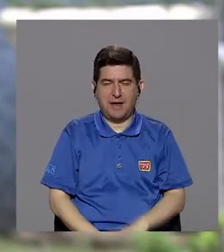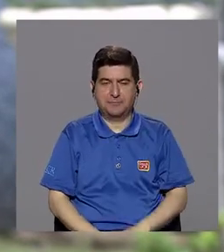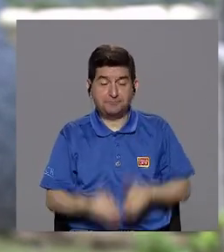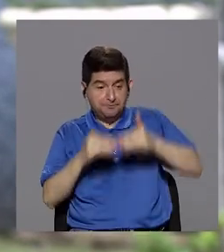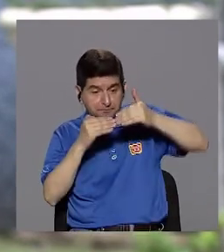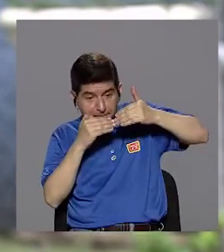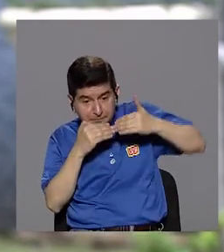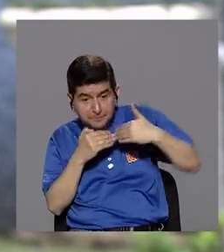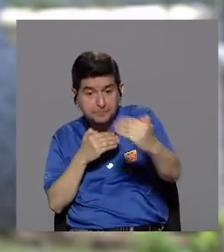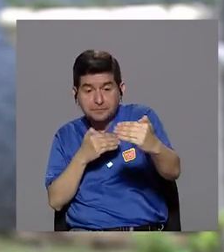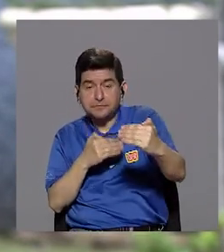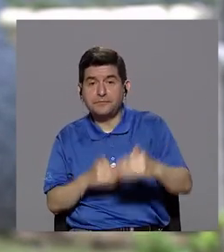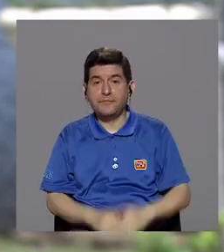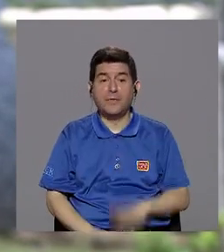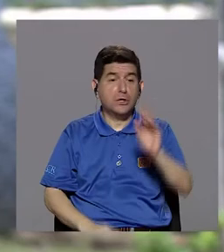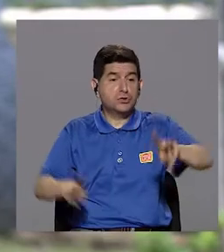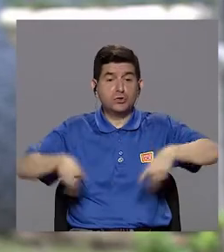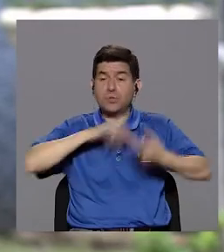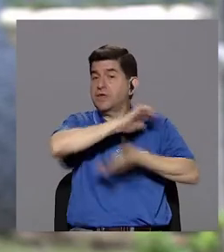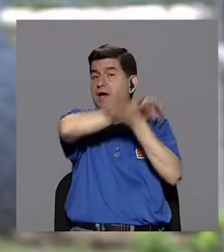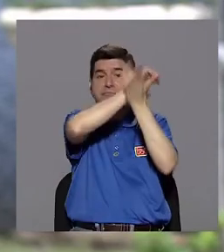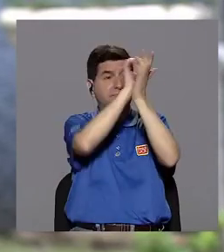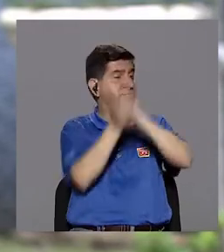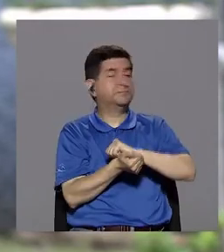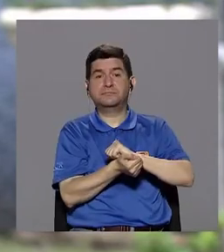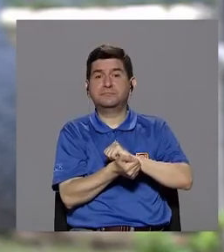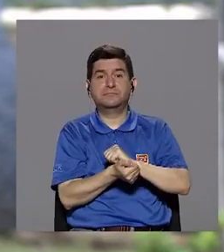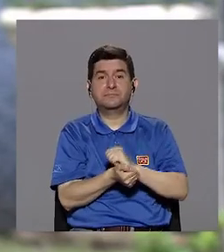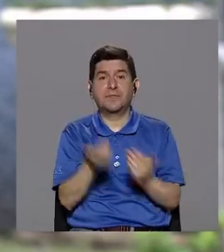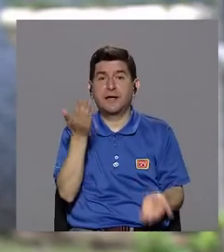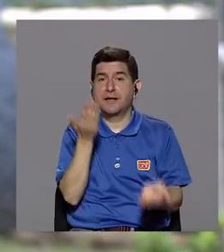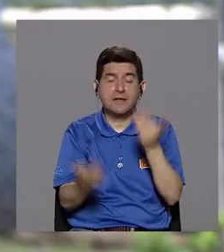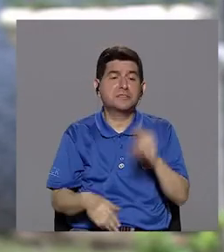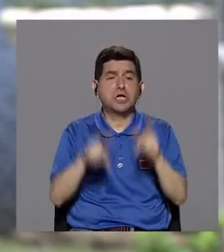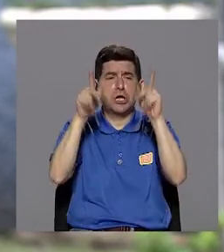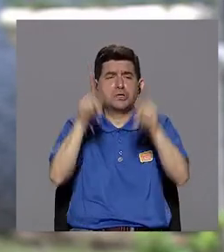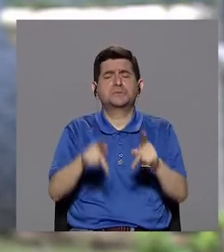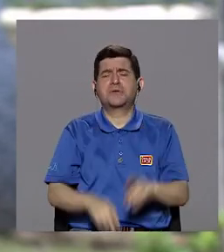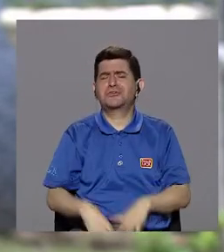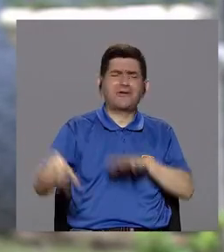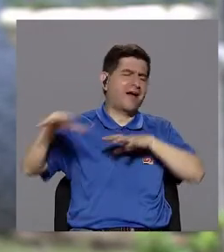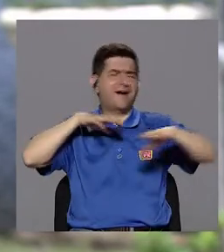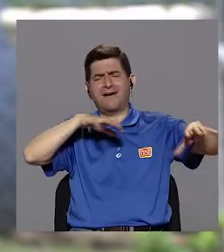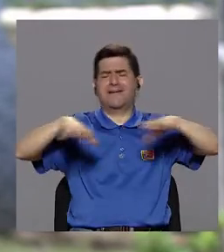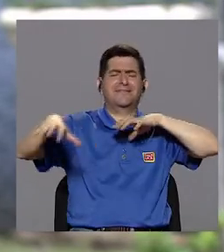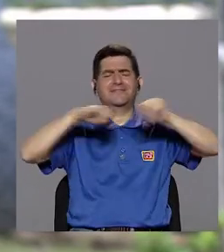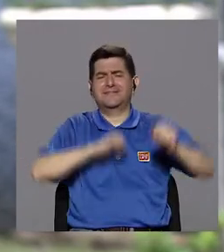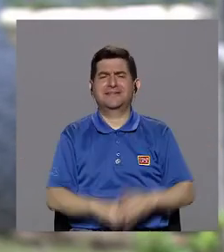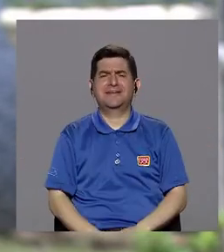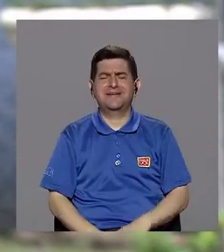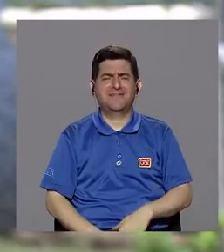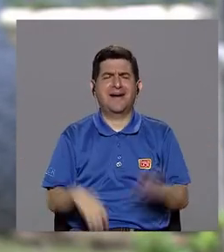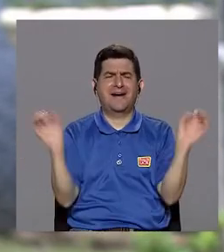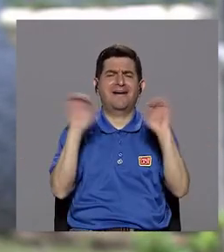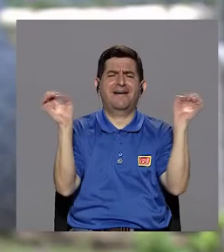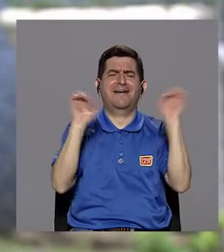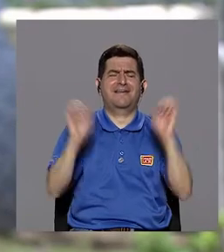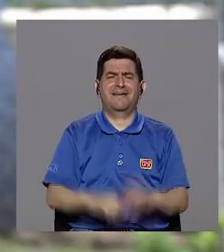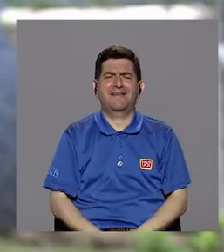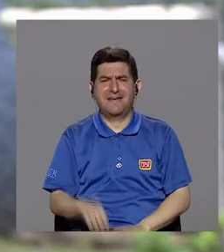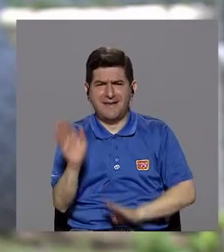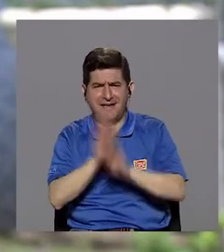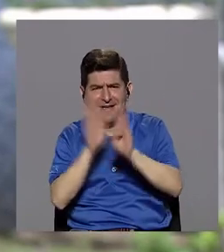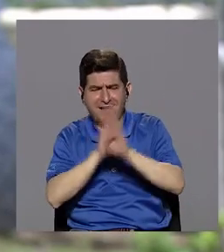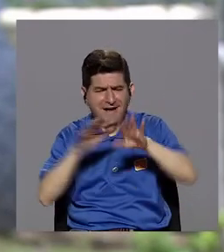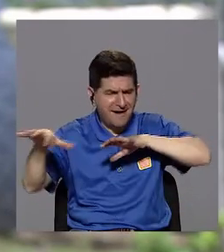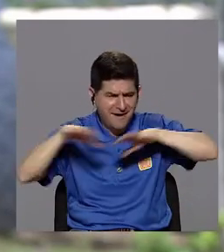ese momento su vida cambia, ¿verdad? Porque puede ser que era una persona muy activa, con mucha energía, que